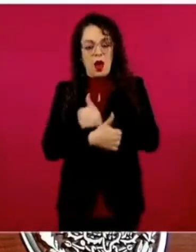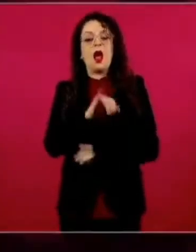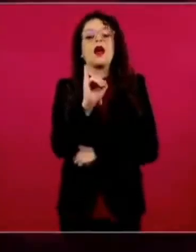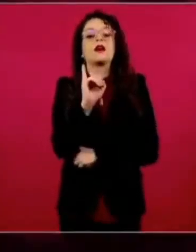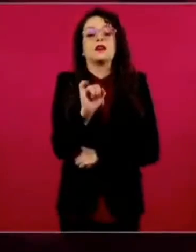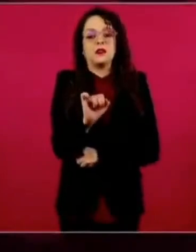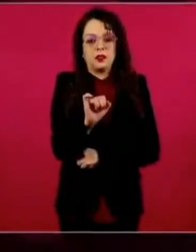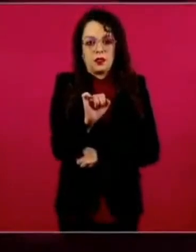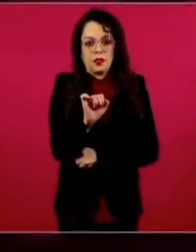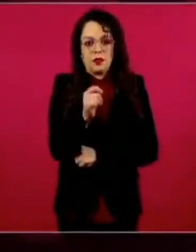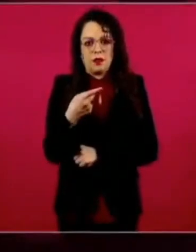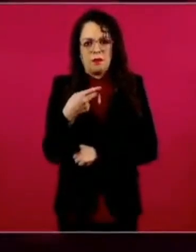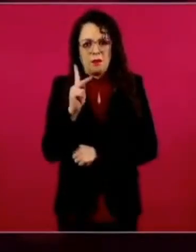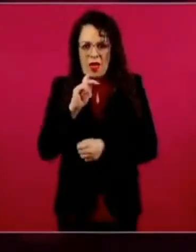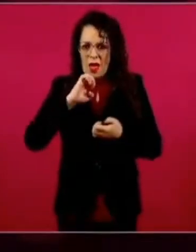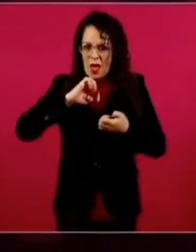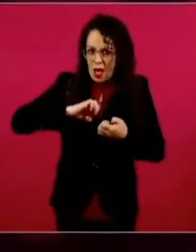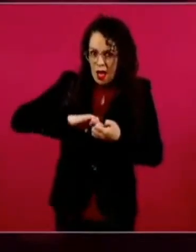es nada más